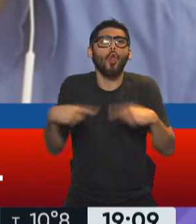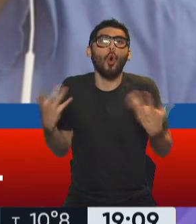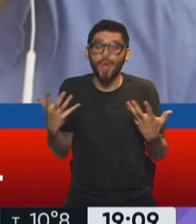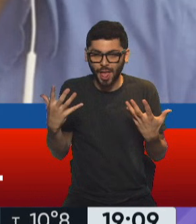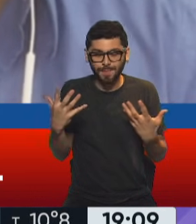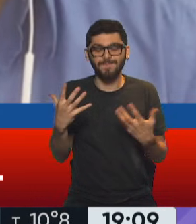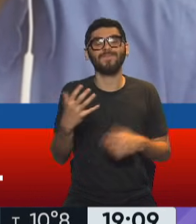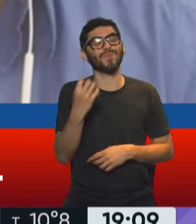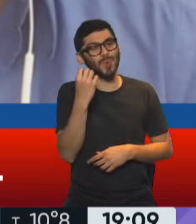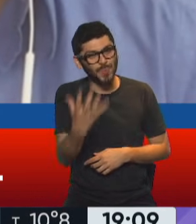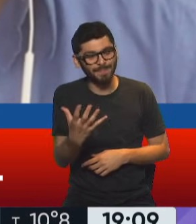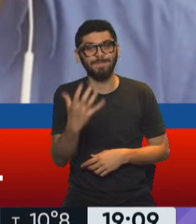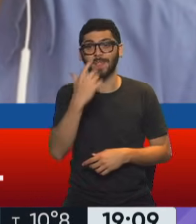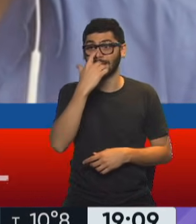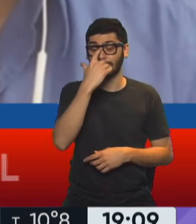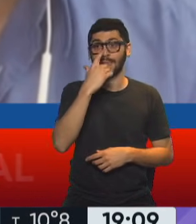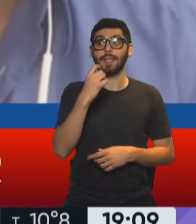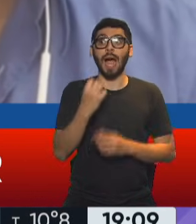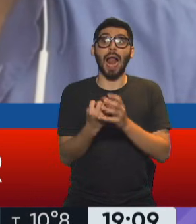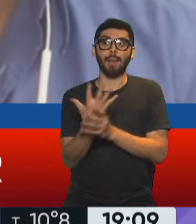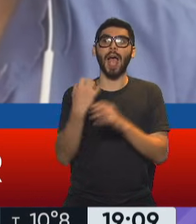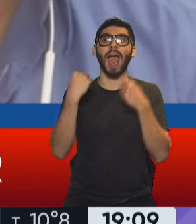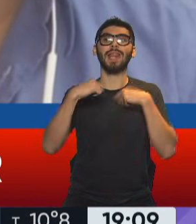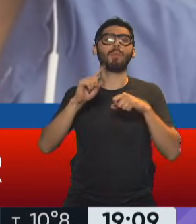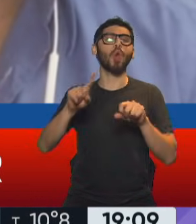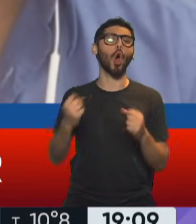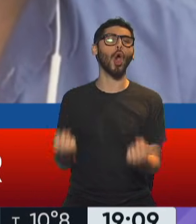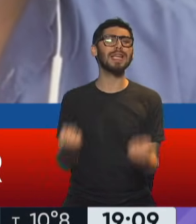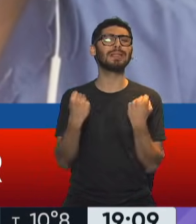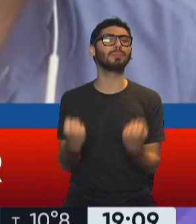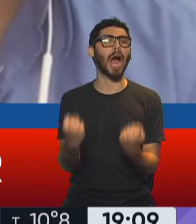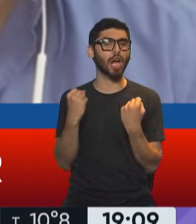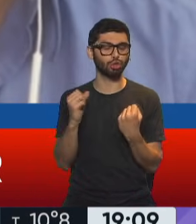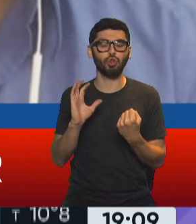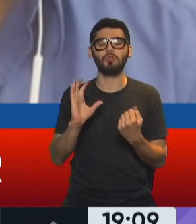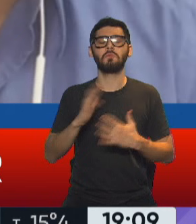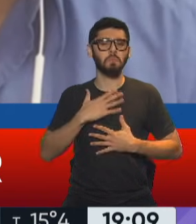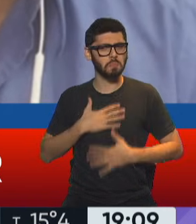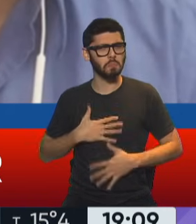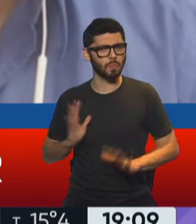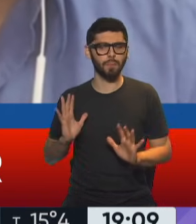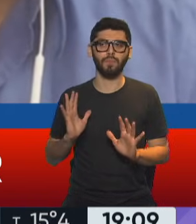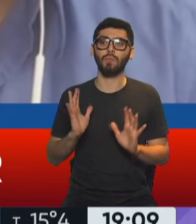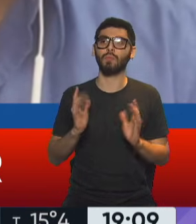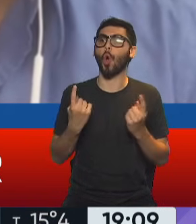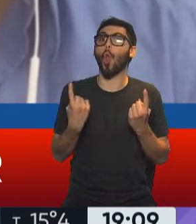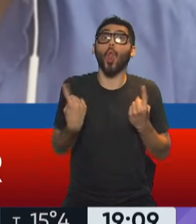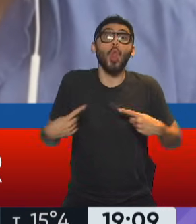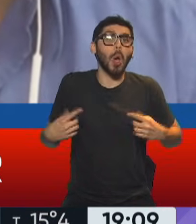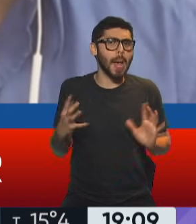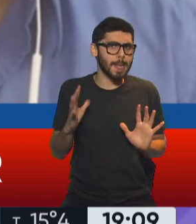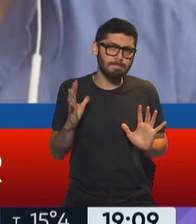mañana estuvieron así entrenándose, pero en gimnasio, bastante tranquilo, sin novedades importantes.